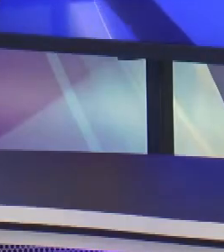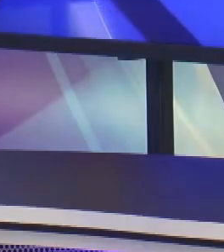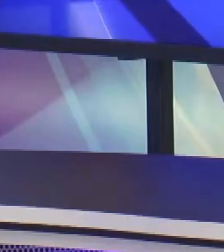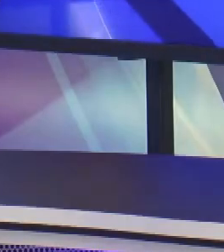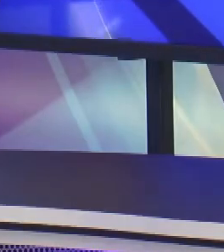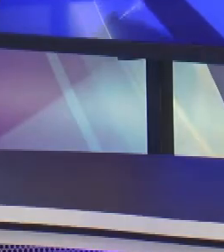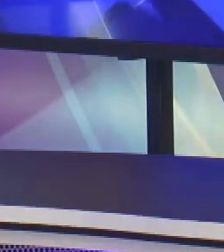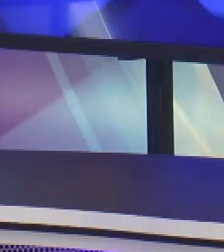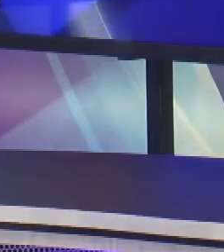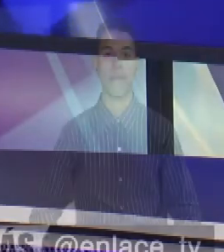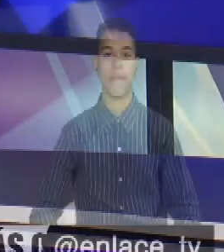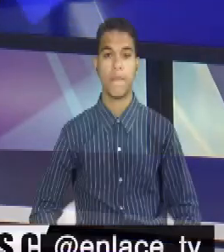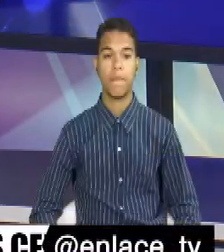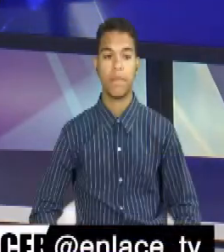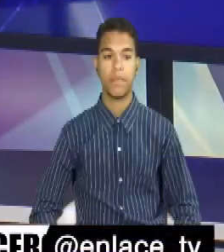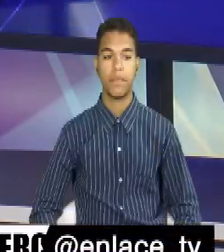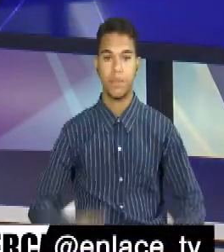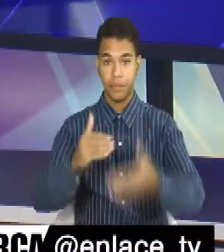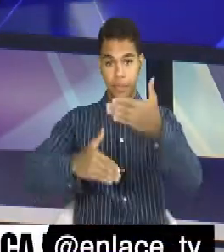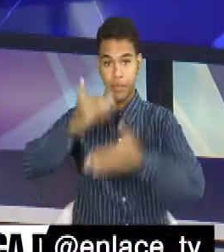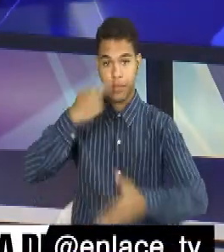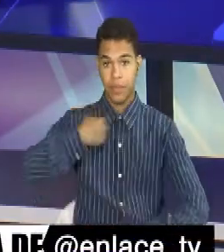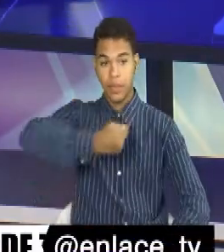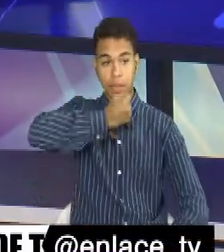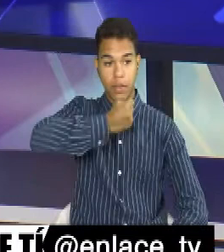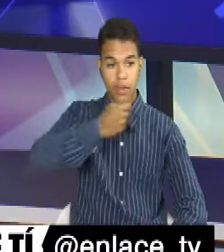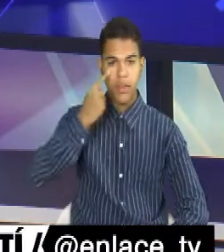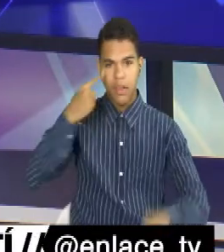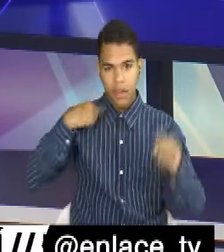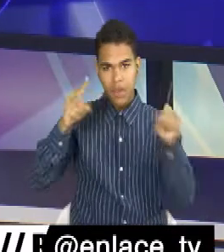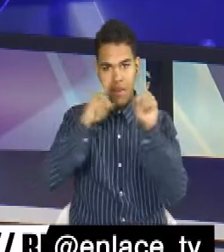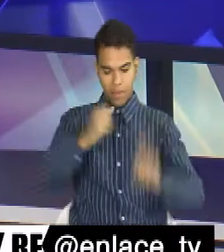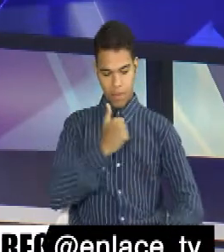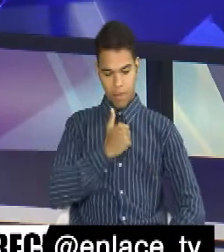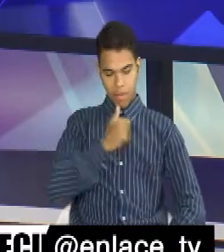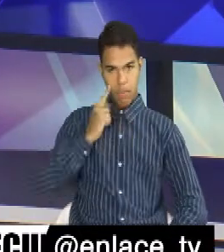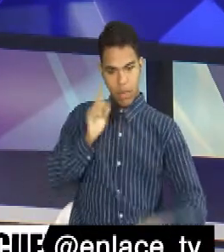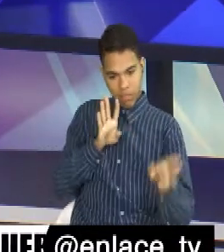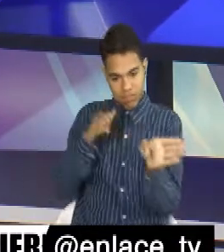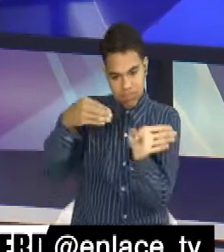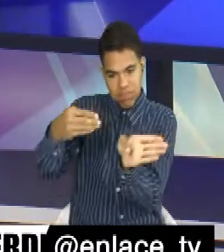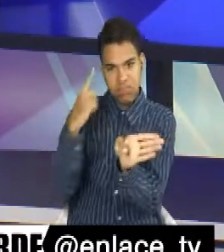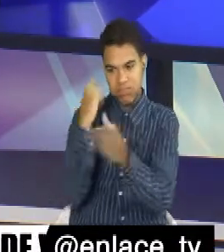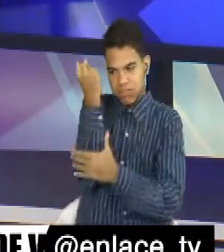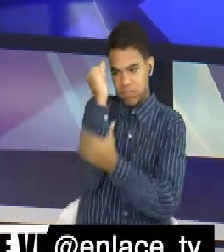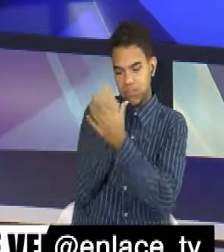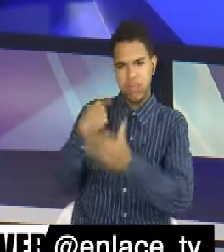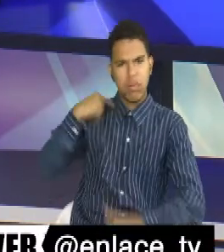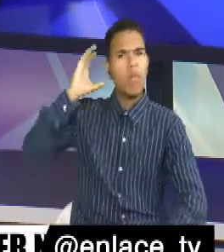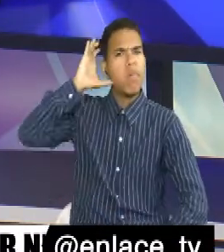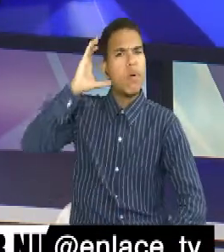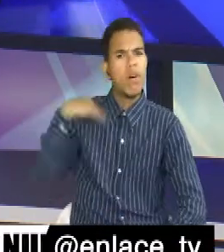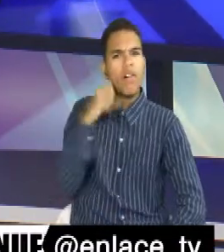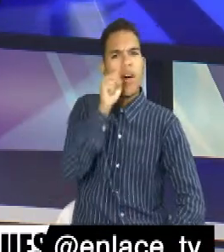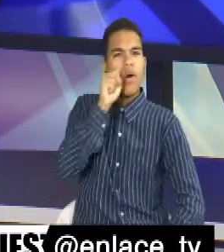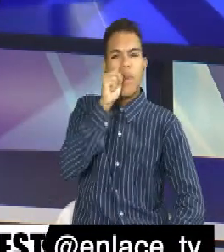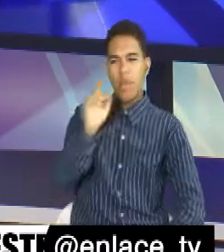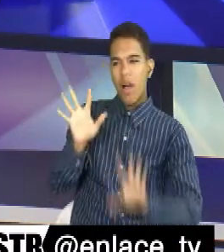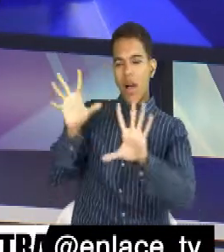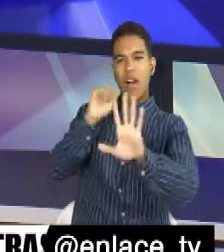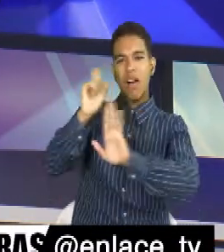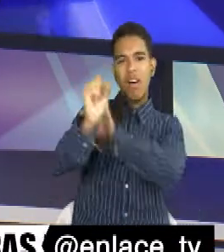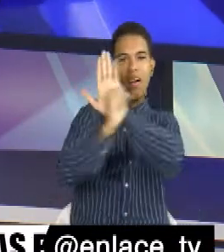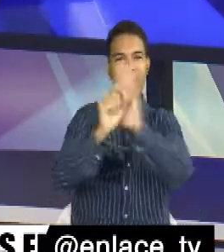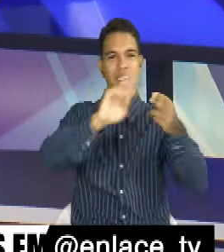Iniciamos con el desarrollo de nuestra información con el lema Yo me desarmo. Se adelantó en Barranca Bermeja la actividad simbólica en la que las FARC dejan